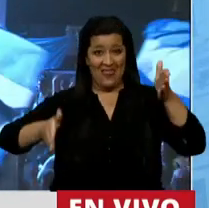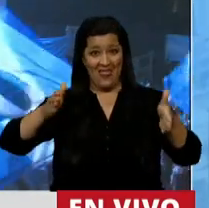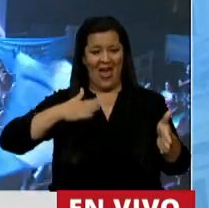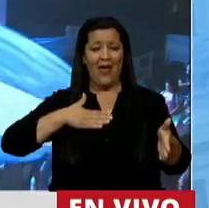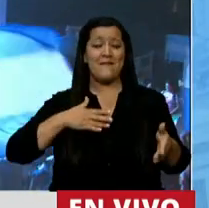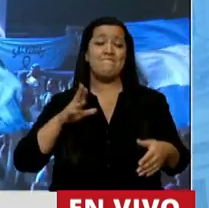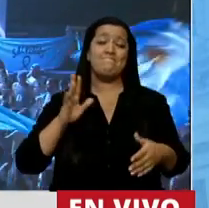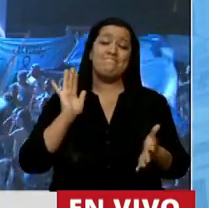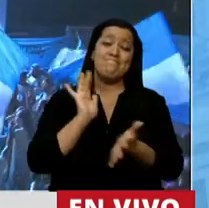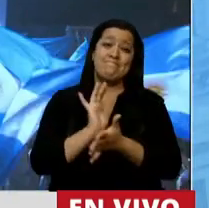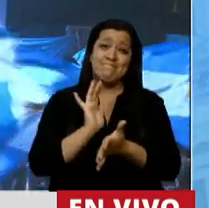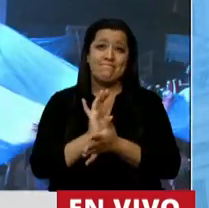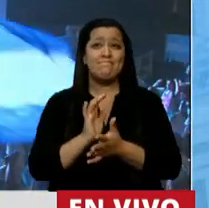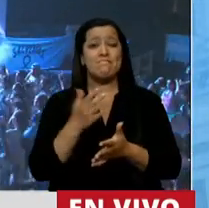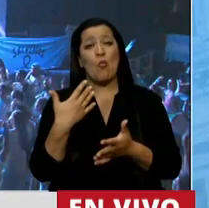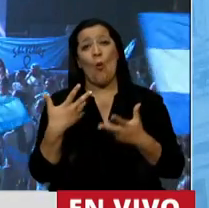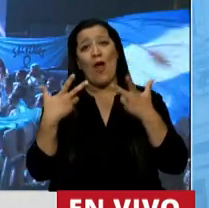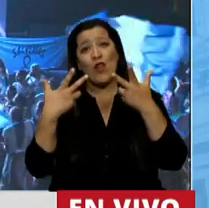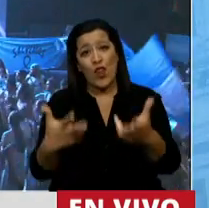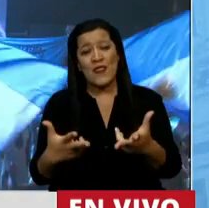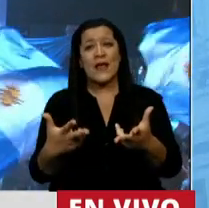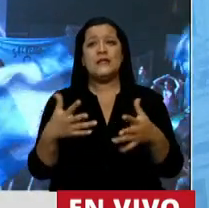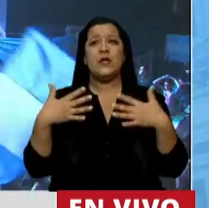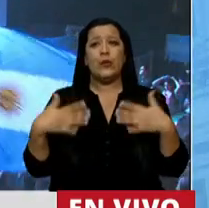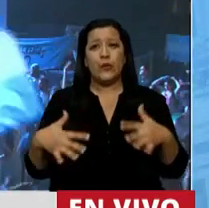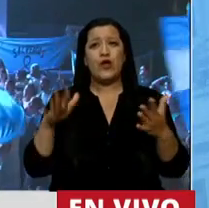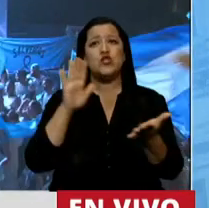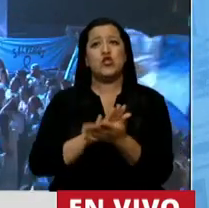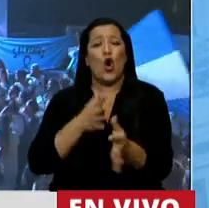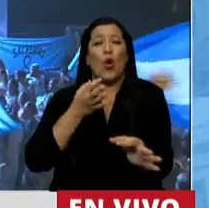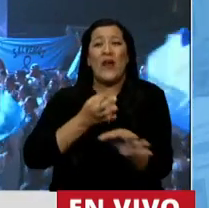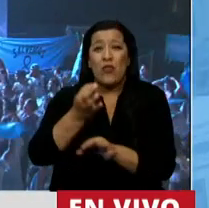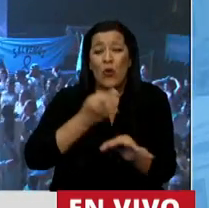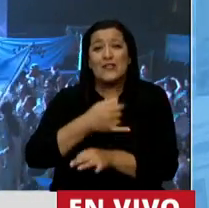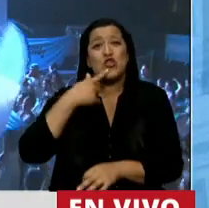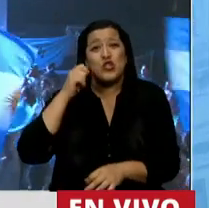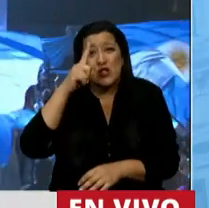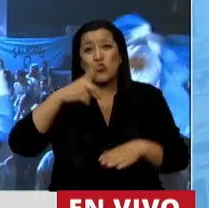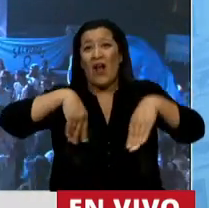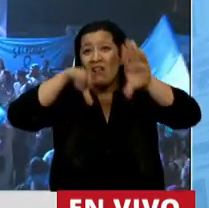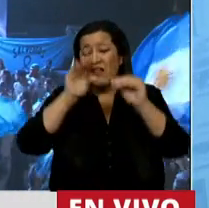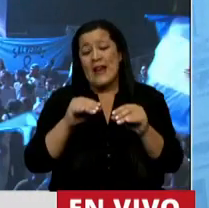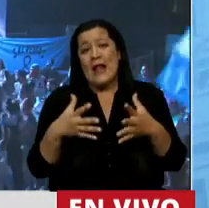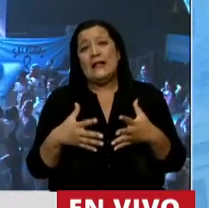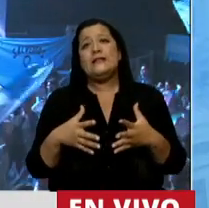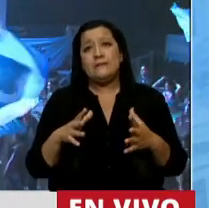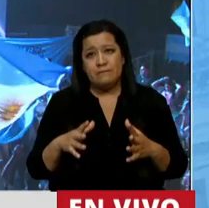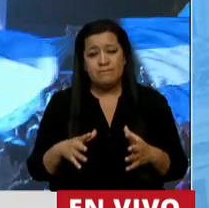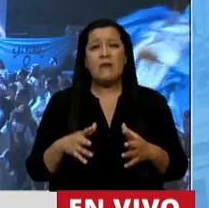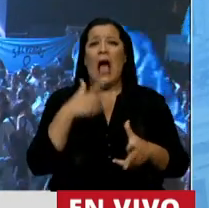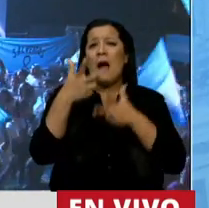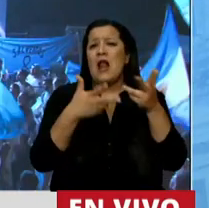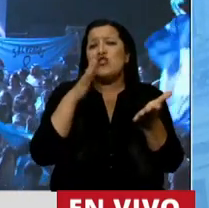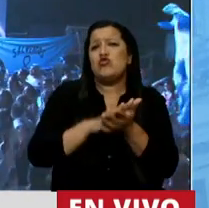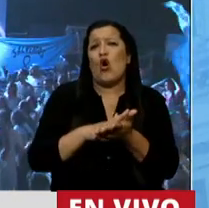permite decirlo, diezmada en materia de educación sexual. Una generación donde hablar de